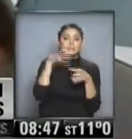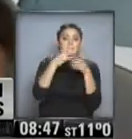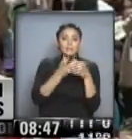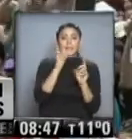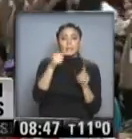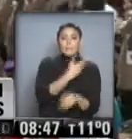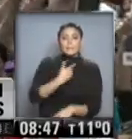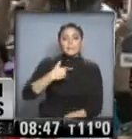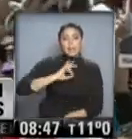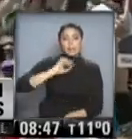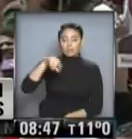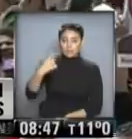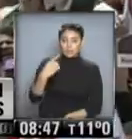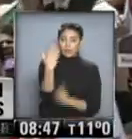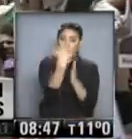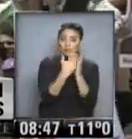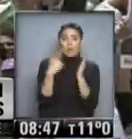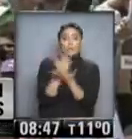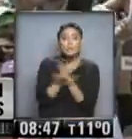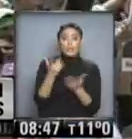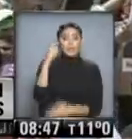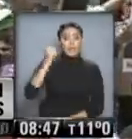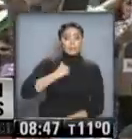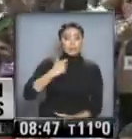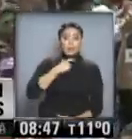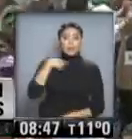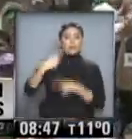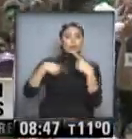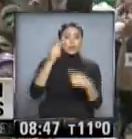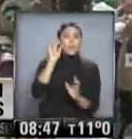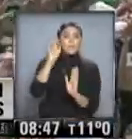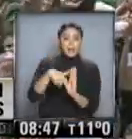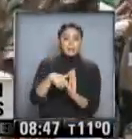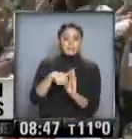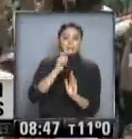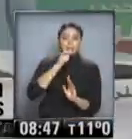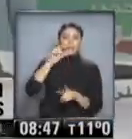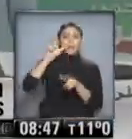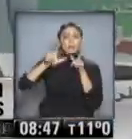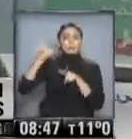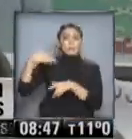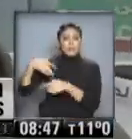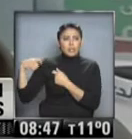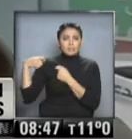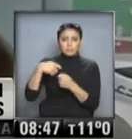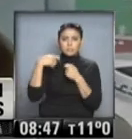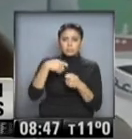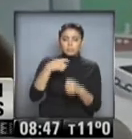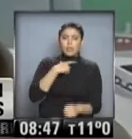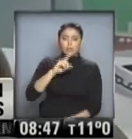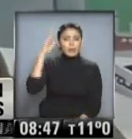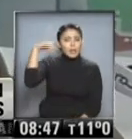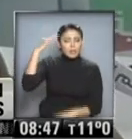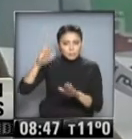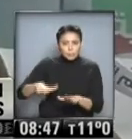próximo el calendario demuestra la voluntad del ejército de seguir adelante con sus planes pese a la persistente resistencia callejera de los islamistas